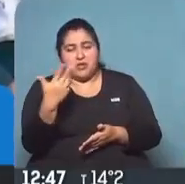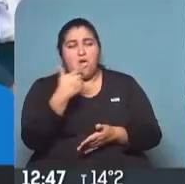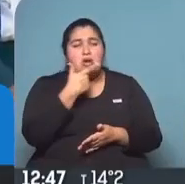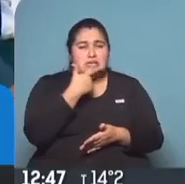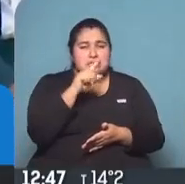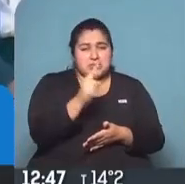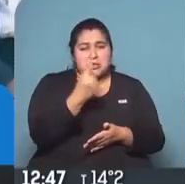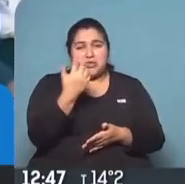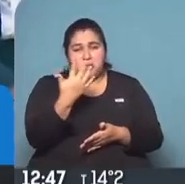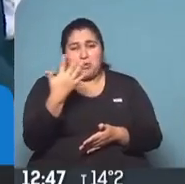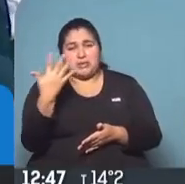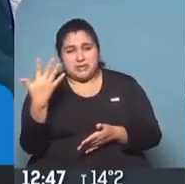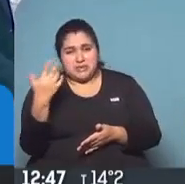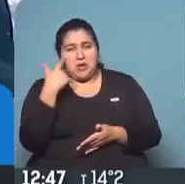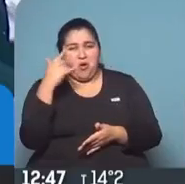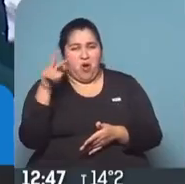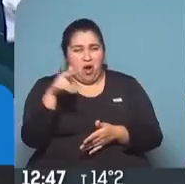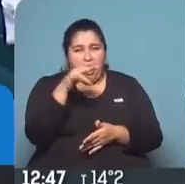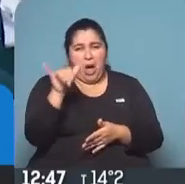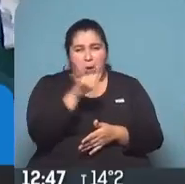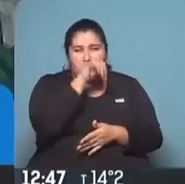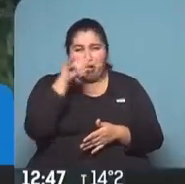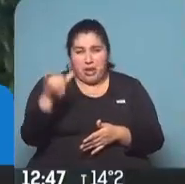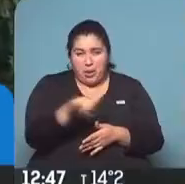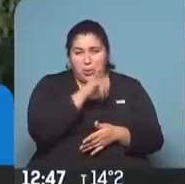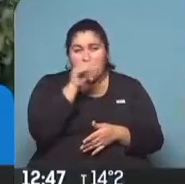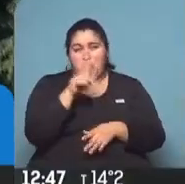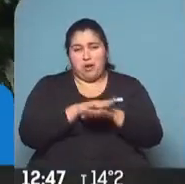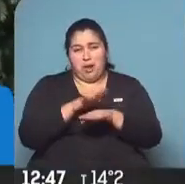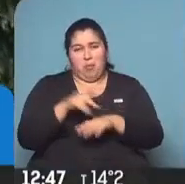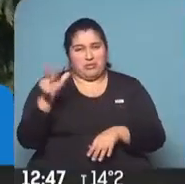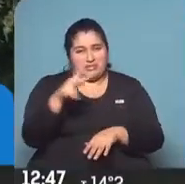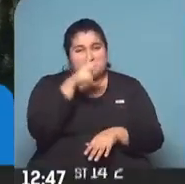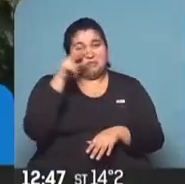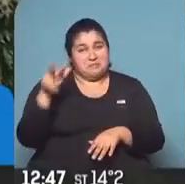156 117 histórico